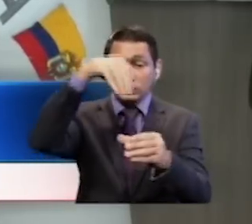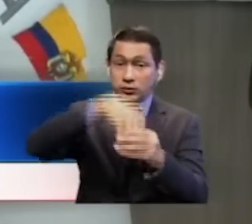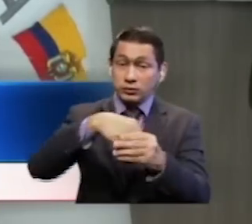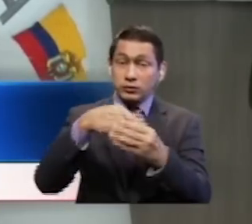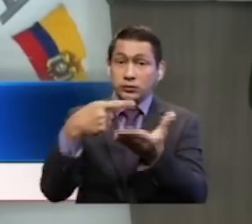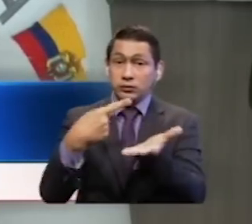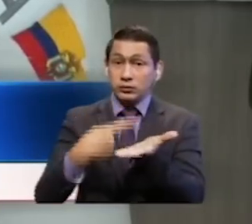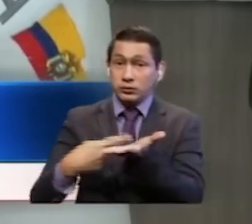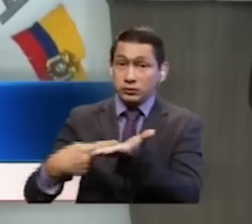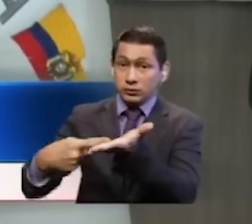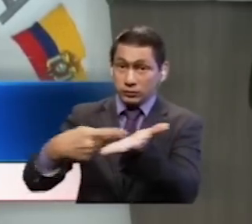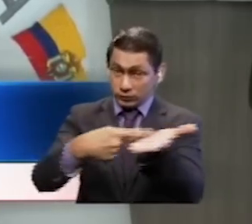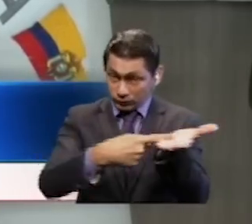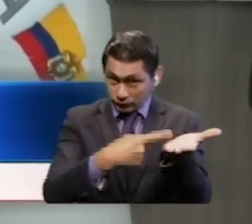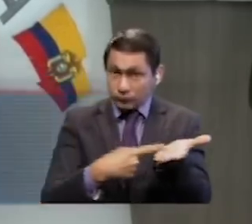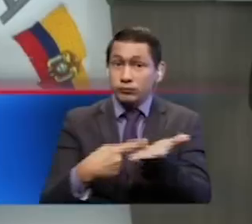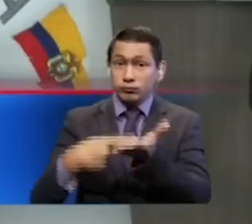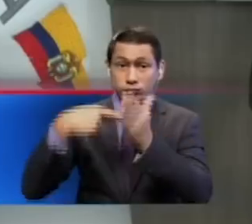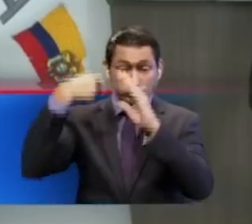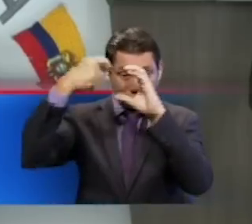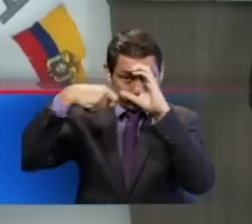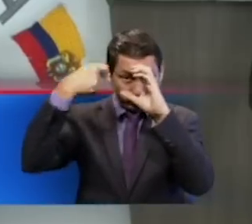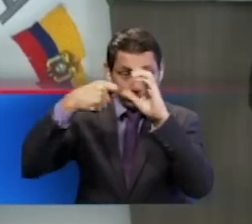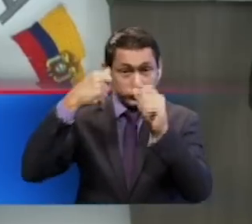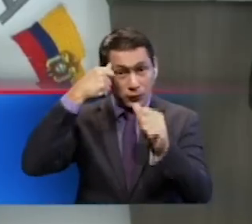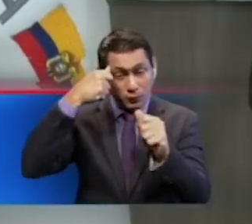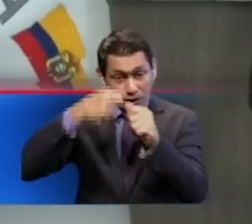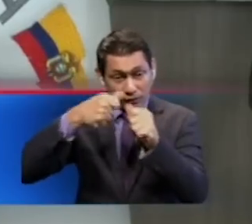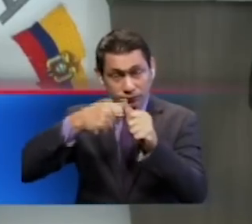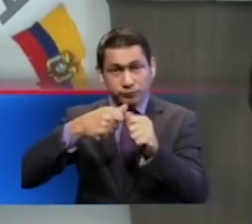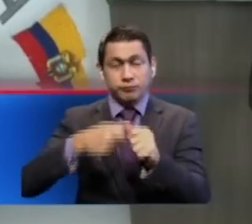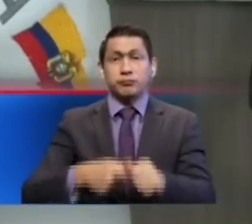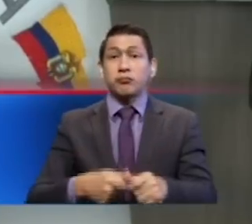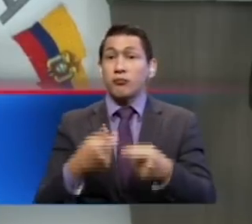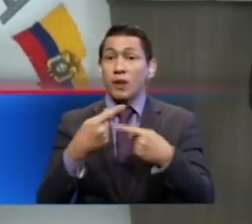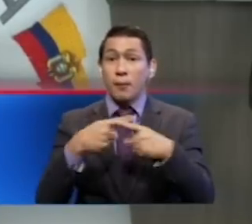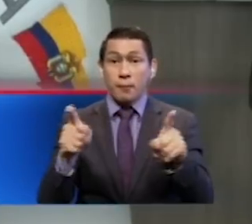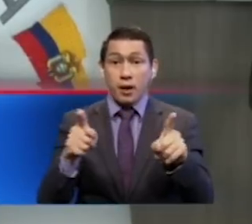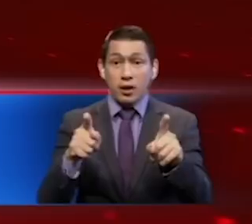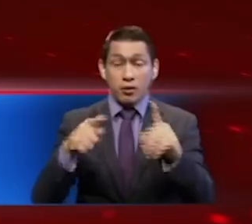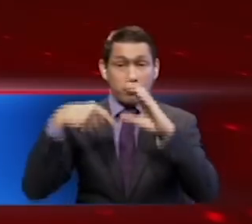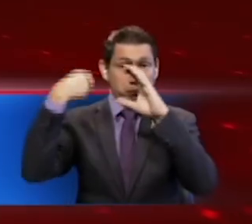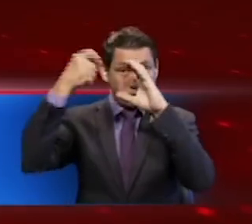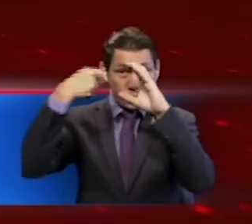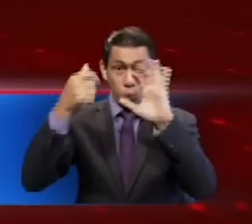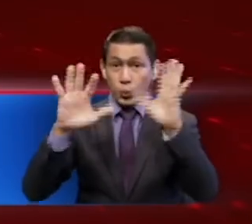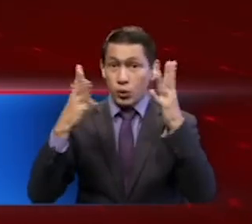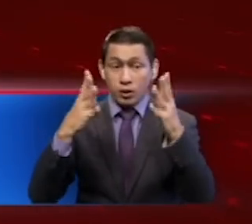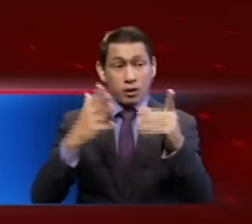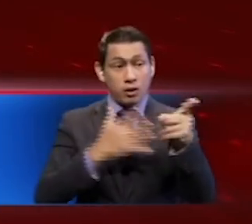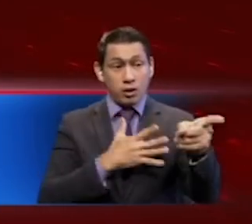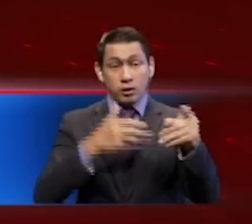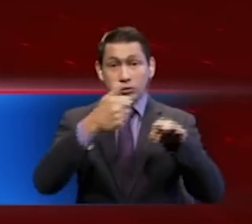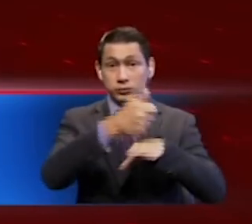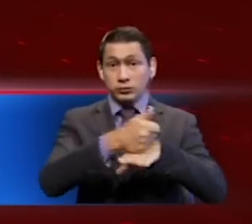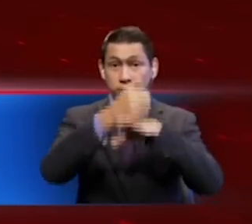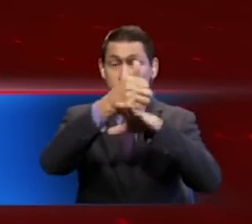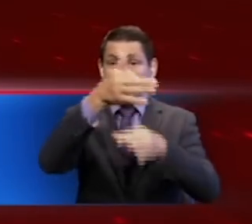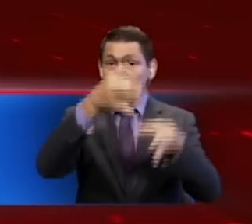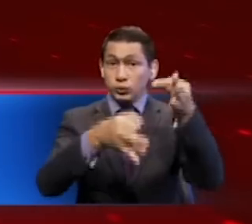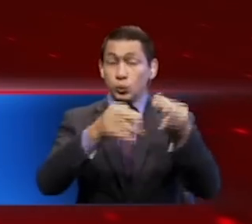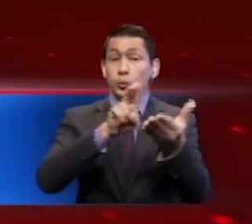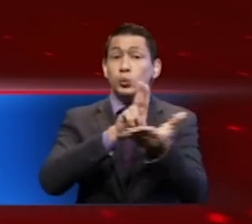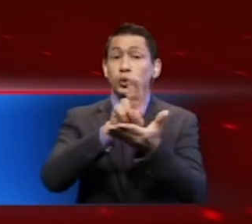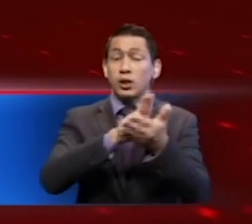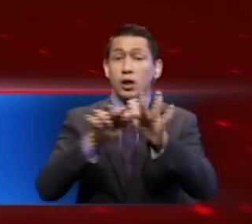del hospedador de la audiencia. Pero no hay registro porque usó una computadora personal en la audiencia y eso